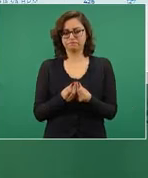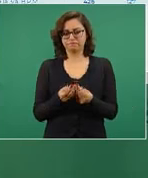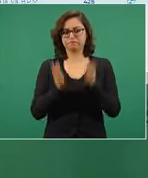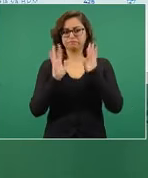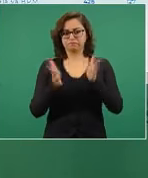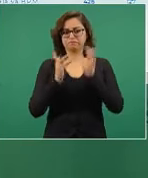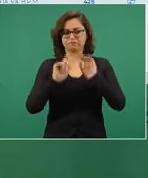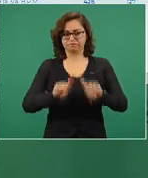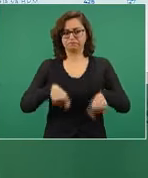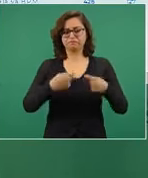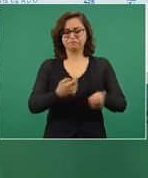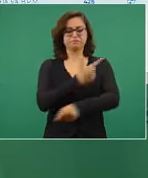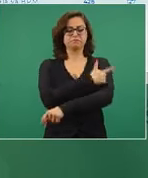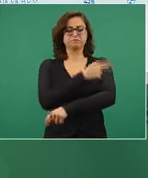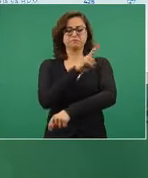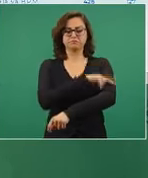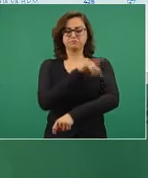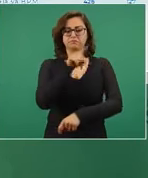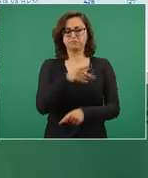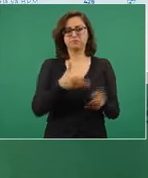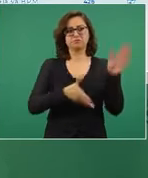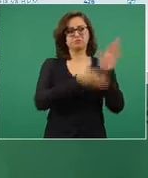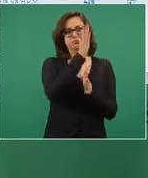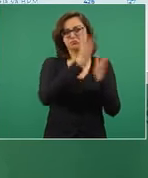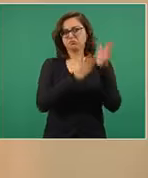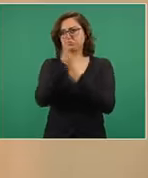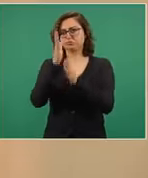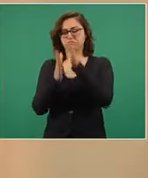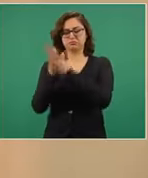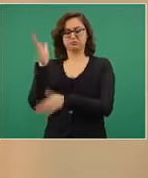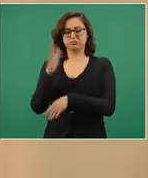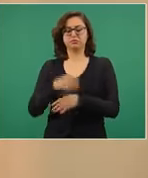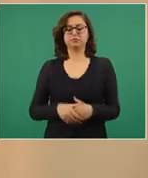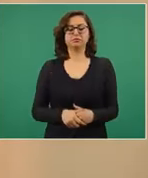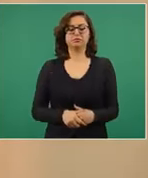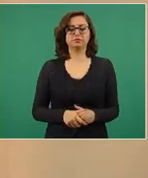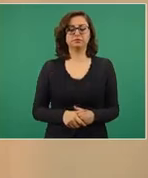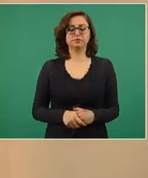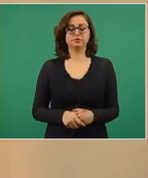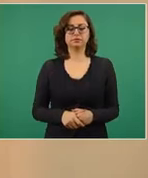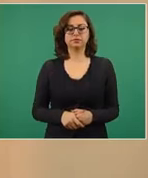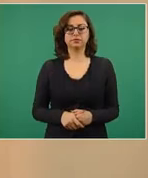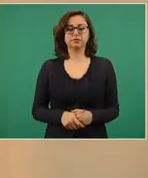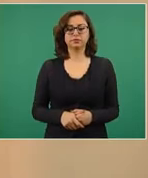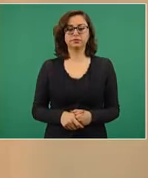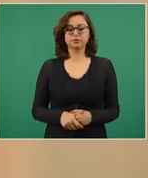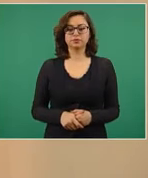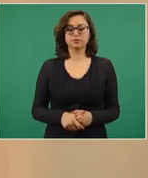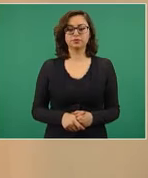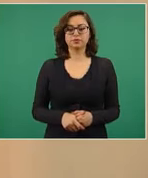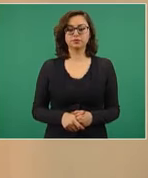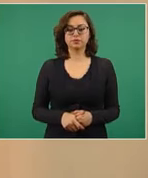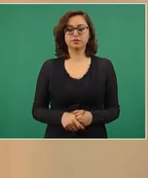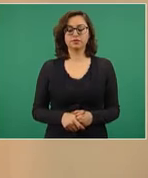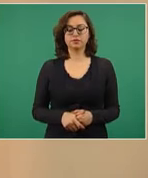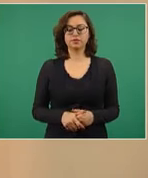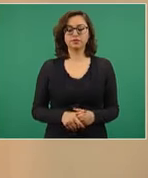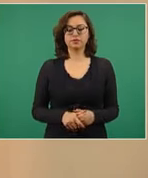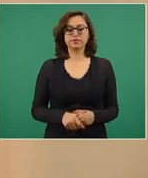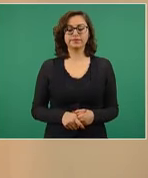ya designados acá a las coordinaciones estatales a las cuales están asignados. Adelante.